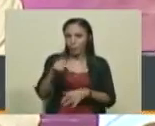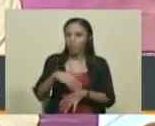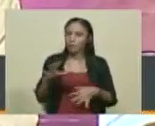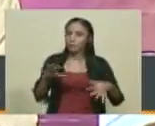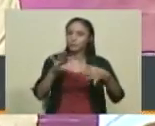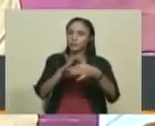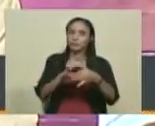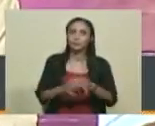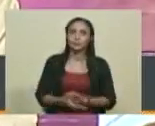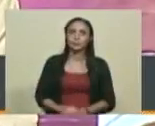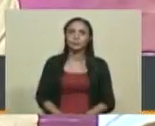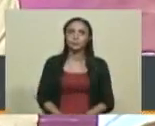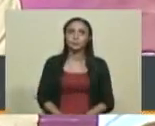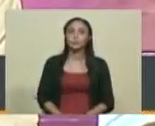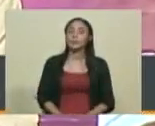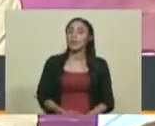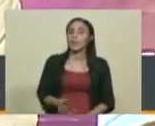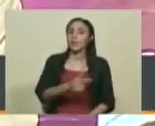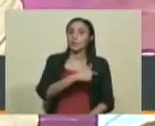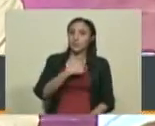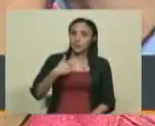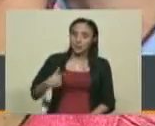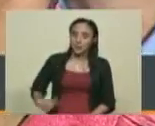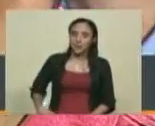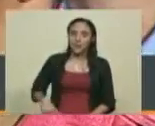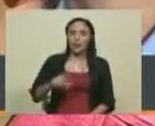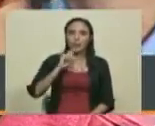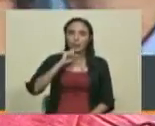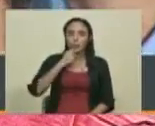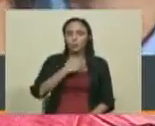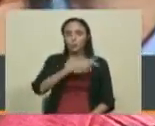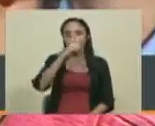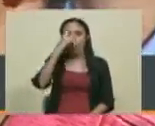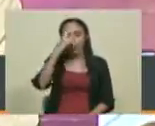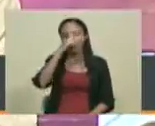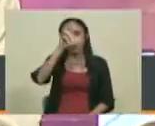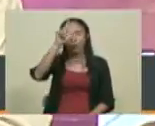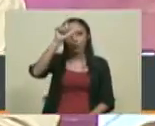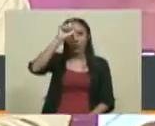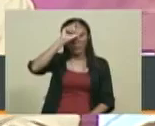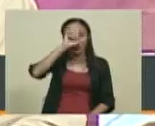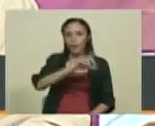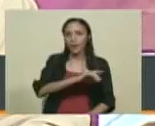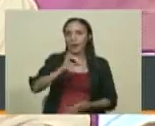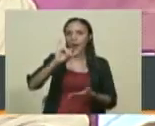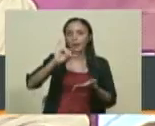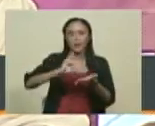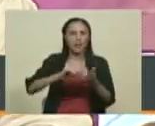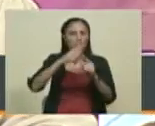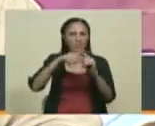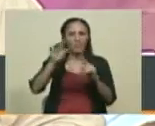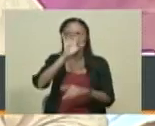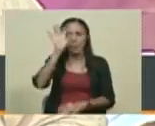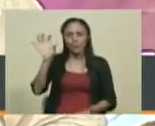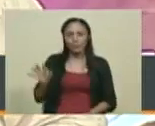las alianzas con China, Rusia, India, Turquía, Irán, Bielorrusia.